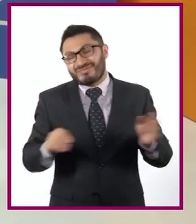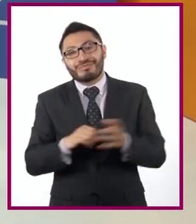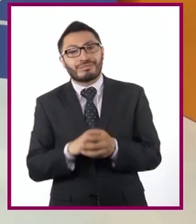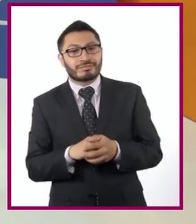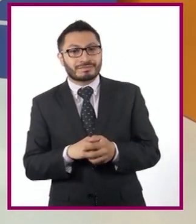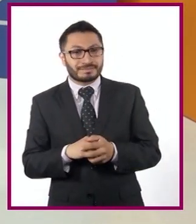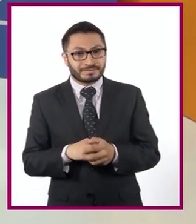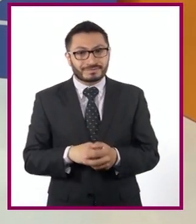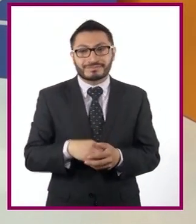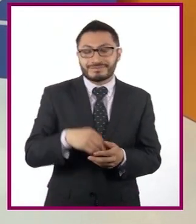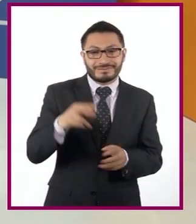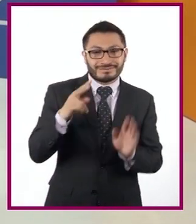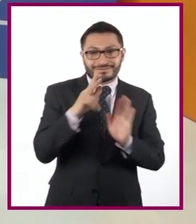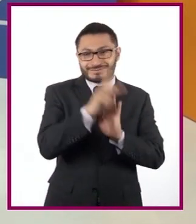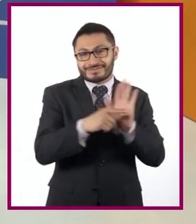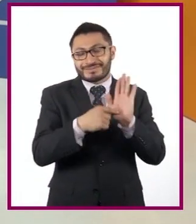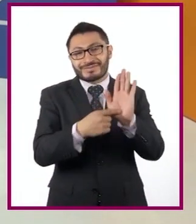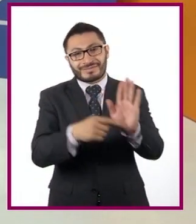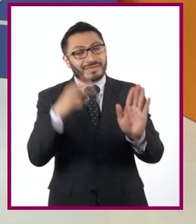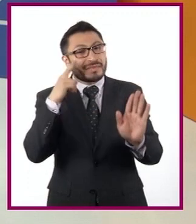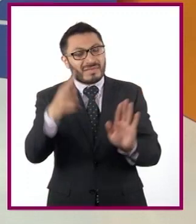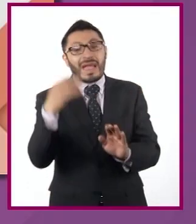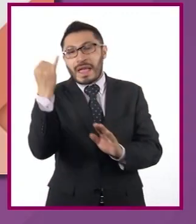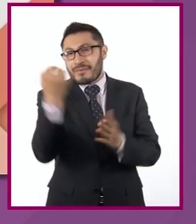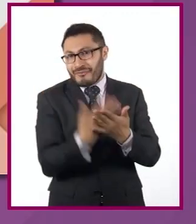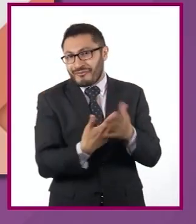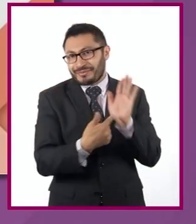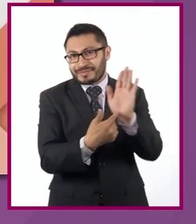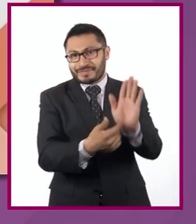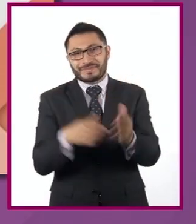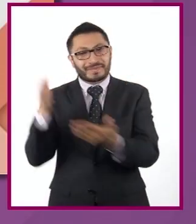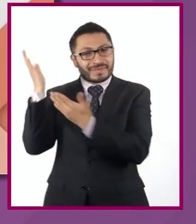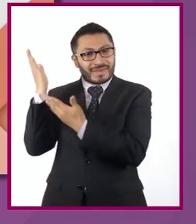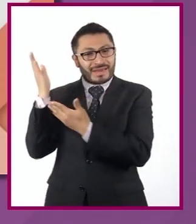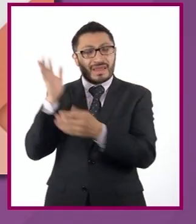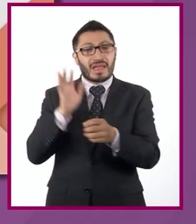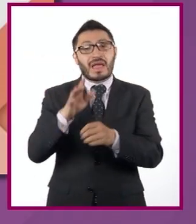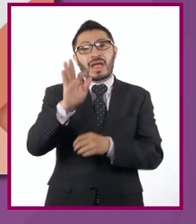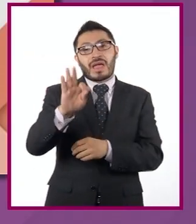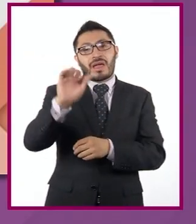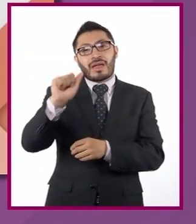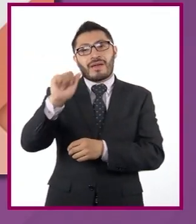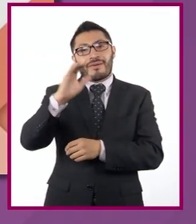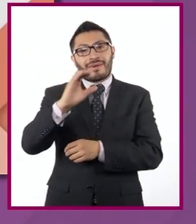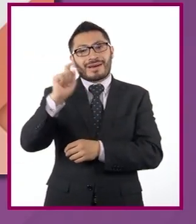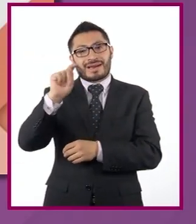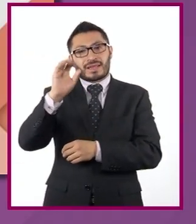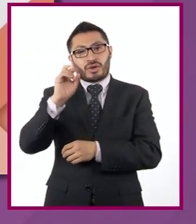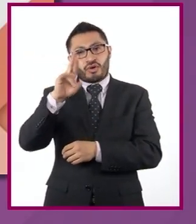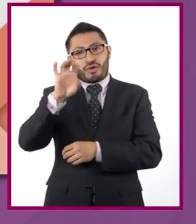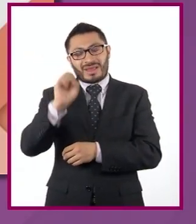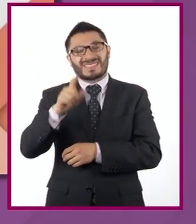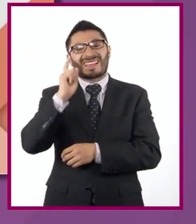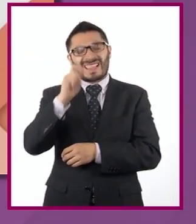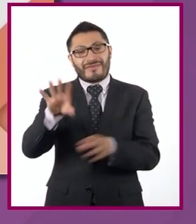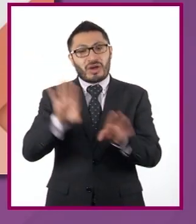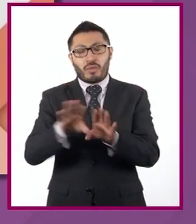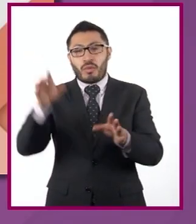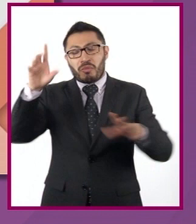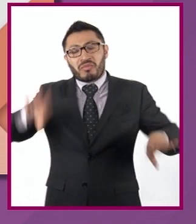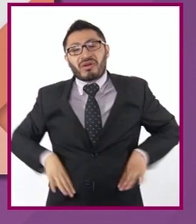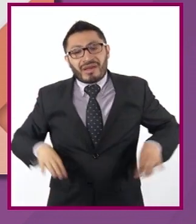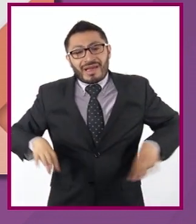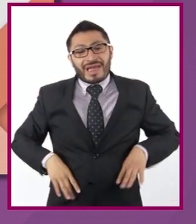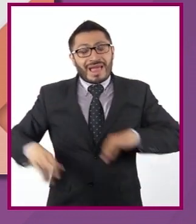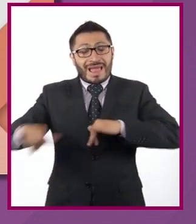realidad. Veamos la siguiente imagen, así. Los factores son geográficos. Factores de